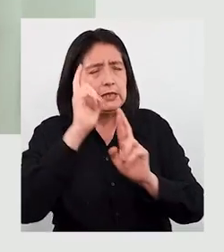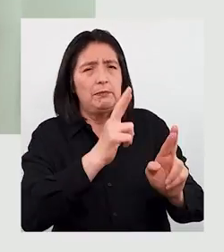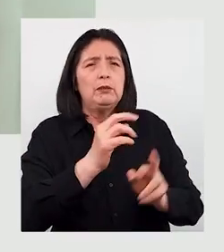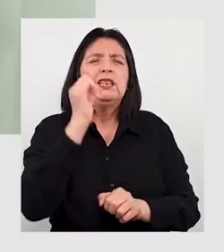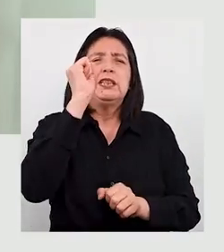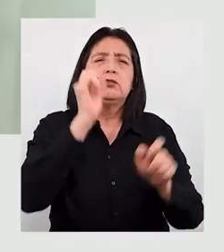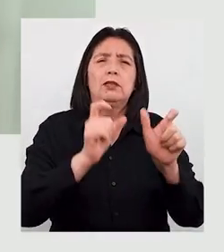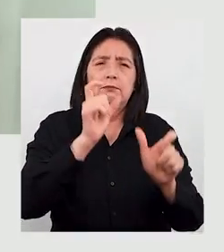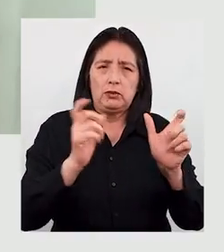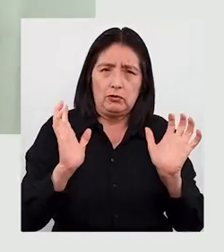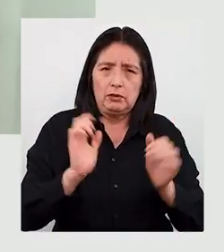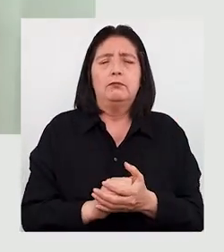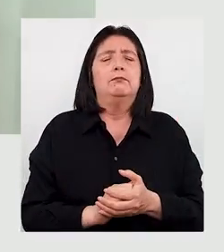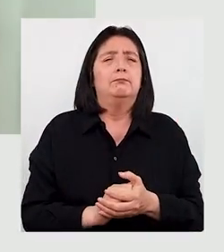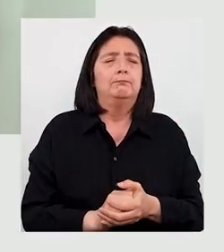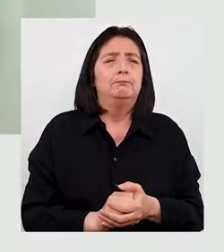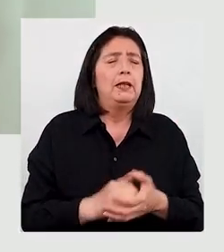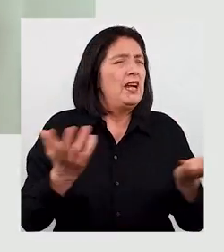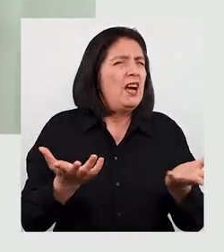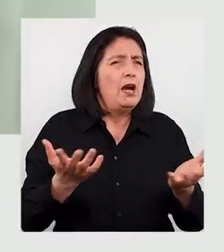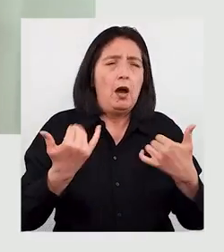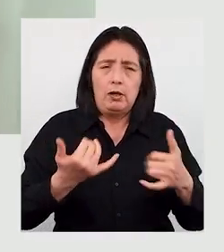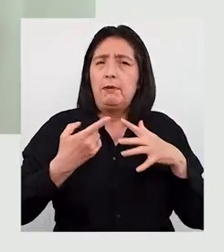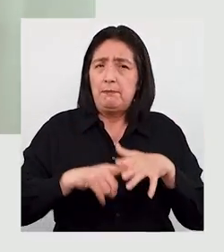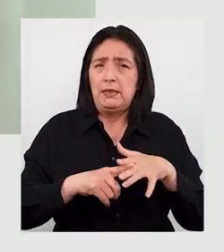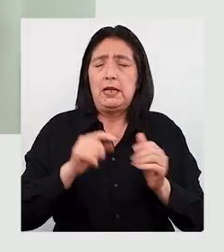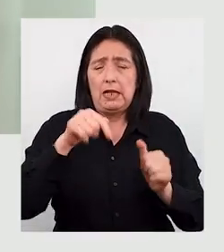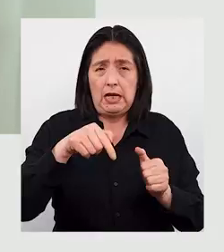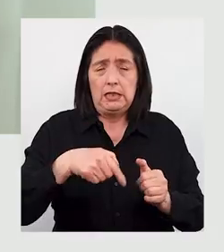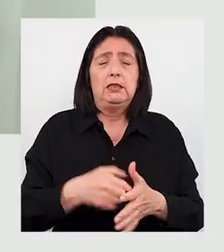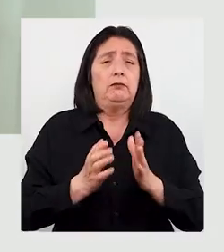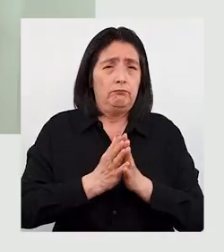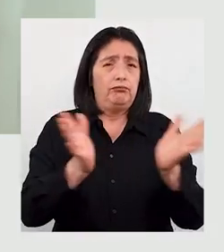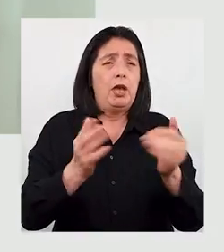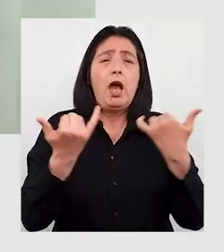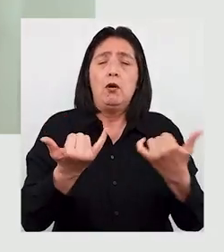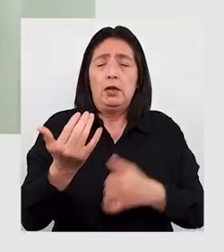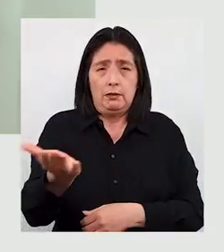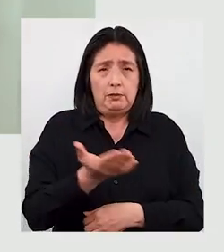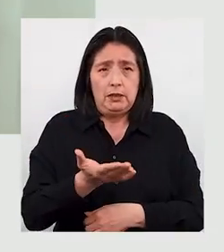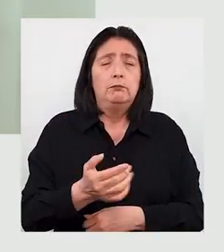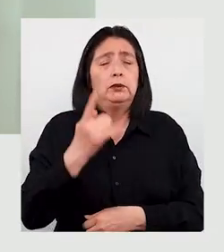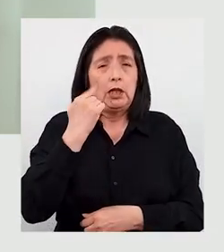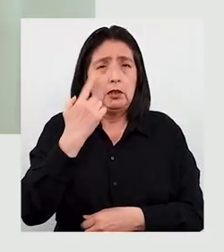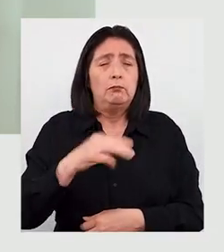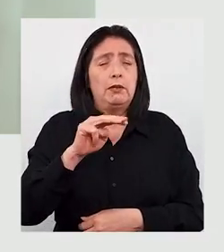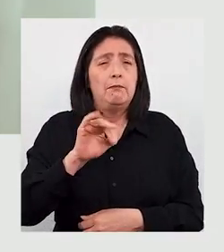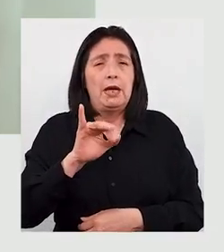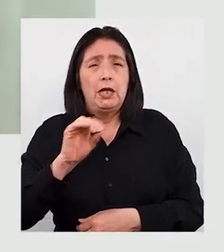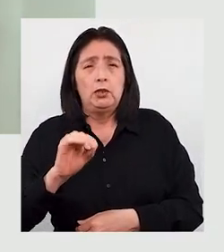el derecho de las personas. Para dar inicio a esta ceremonia, invitamos al señor Mario